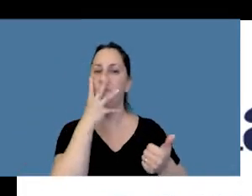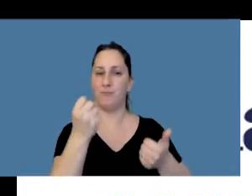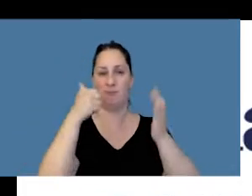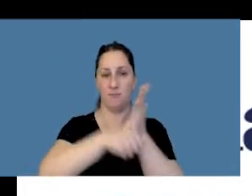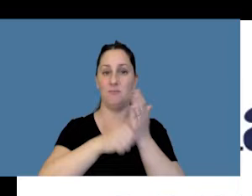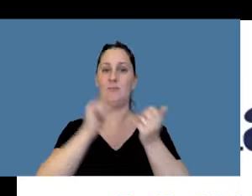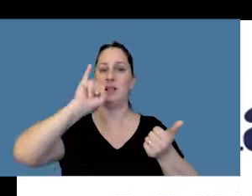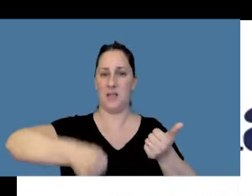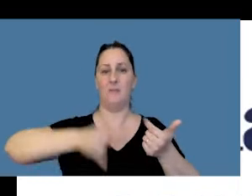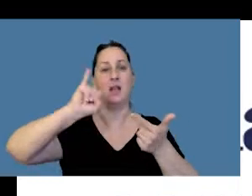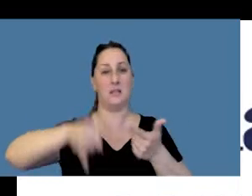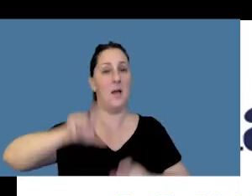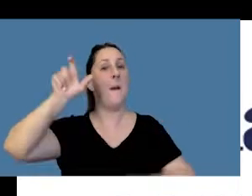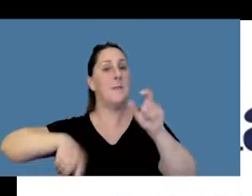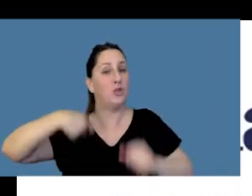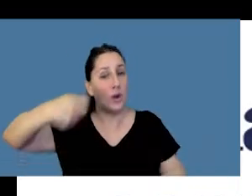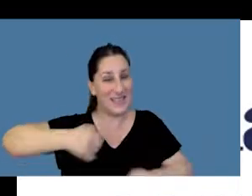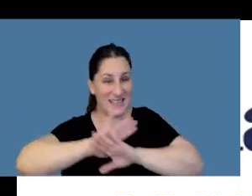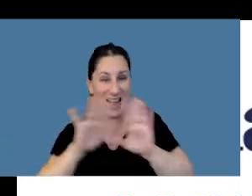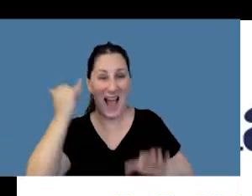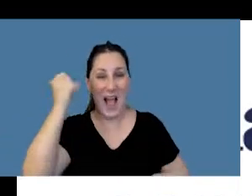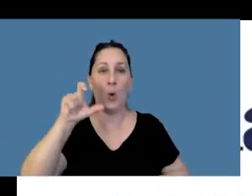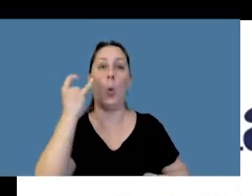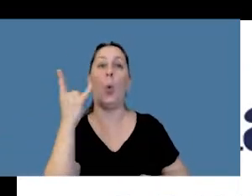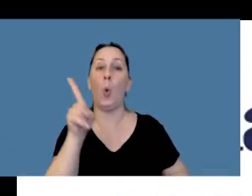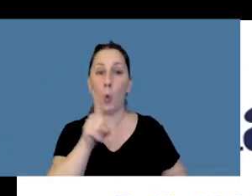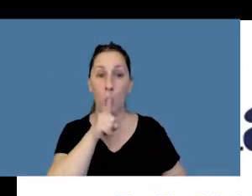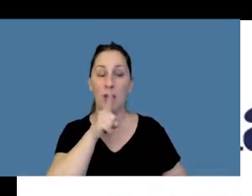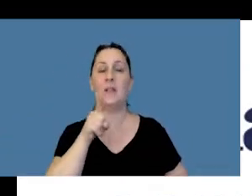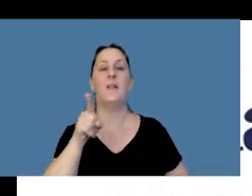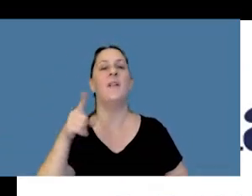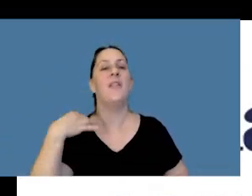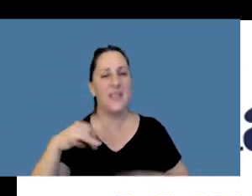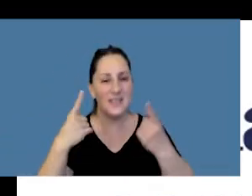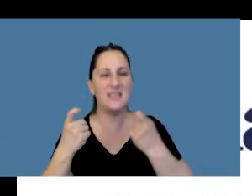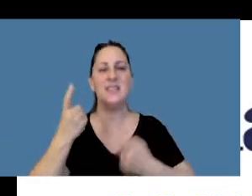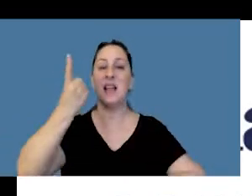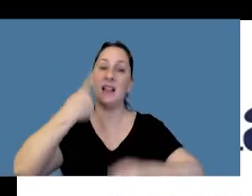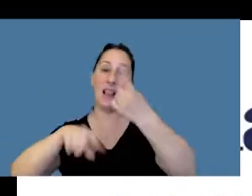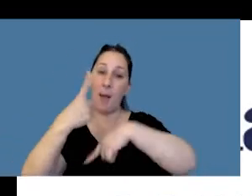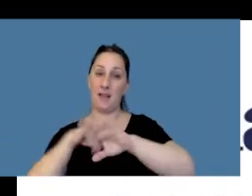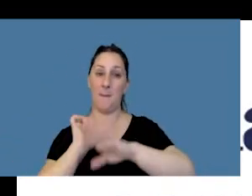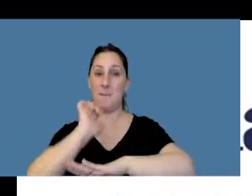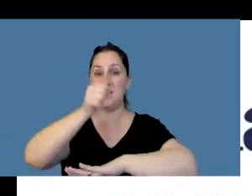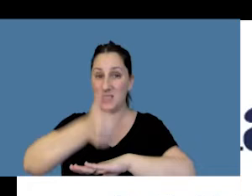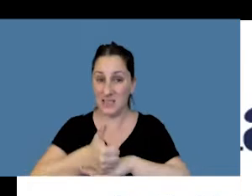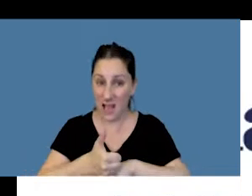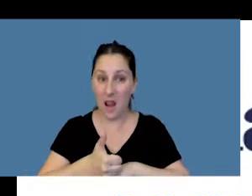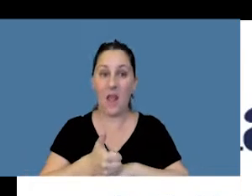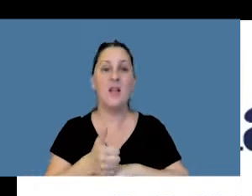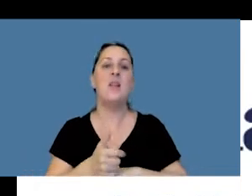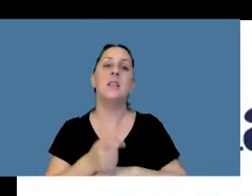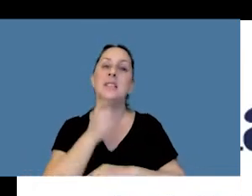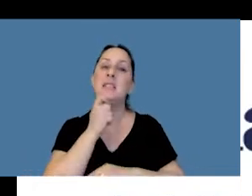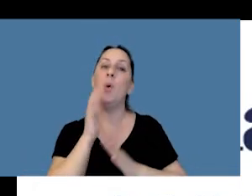Los contribuyentes que ya tienen CUIT y que deban realizar trámites presenciales, salvo que estemos hablando de